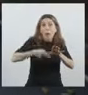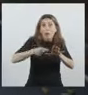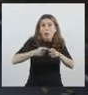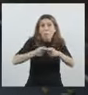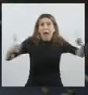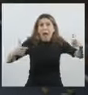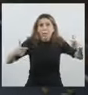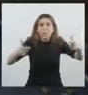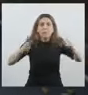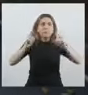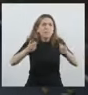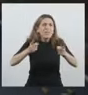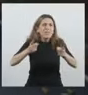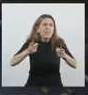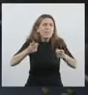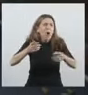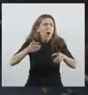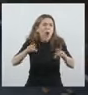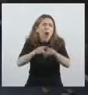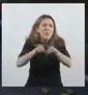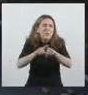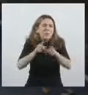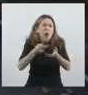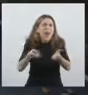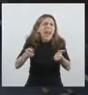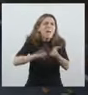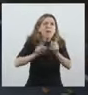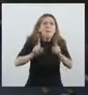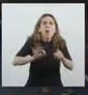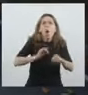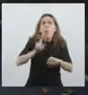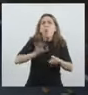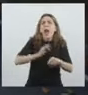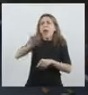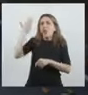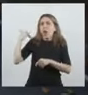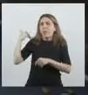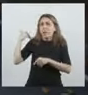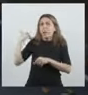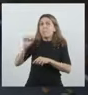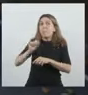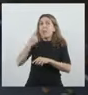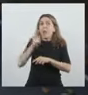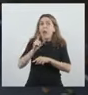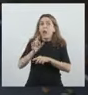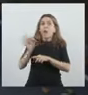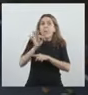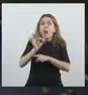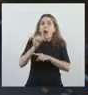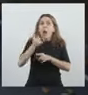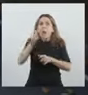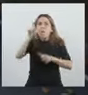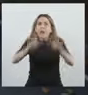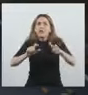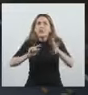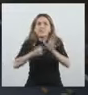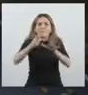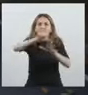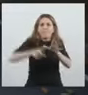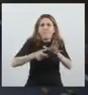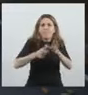que observamos un año atrás. El virus ataca primero el conglomerado urbano del AMBA y